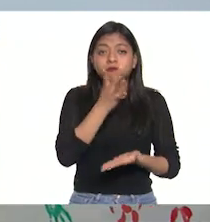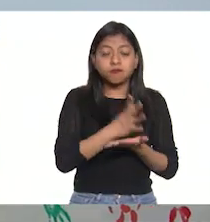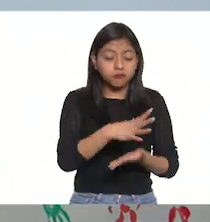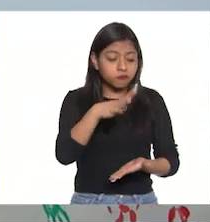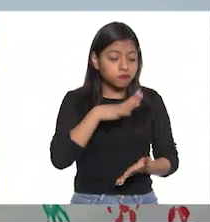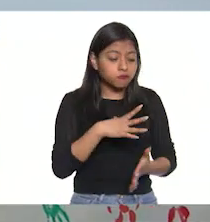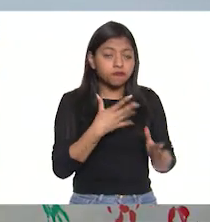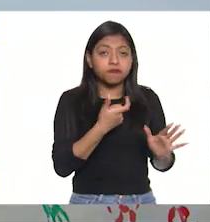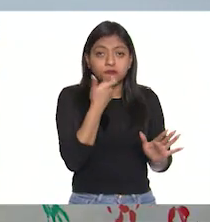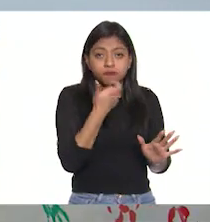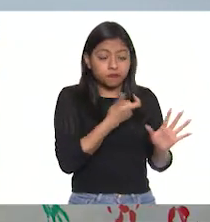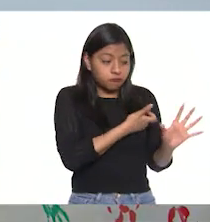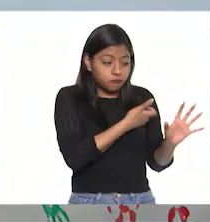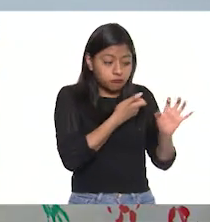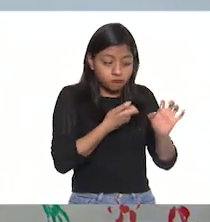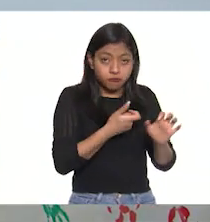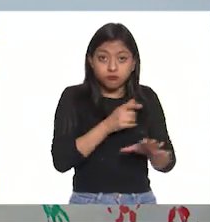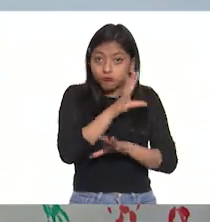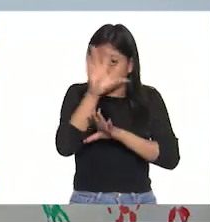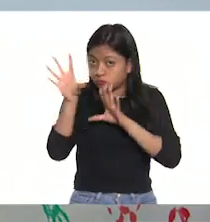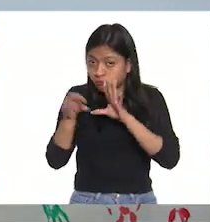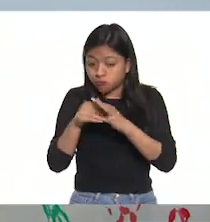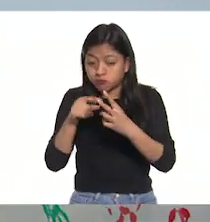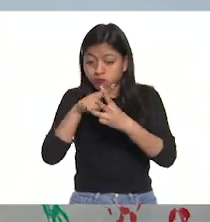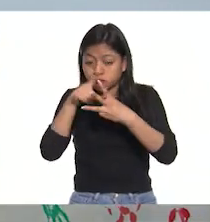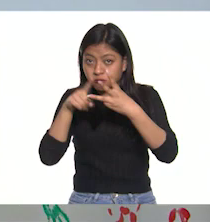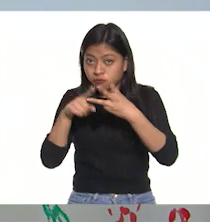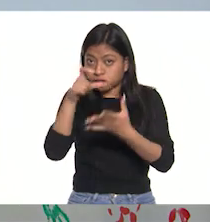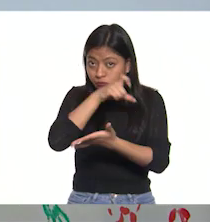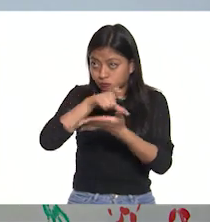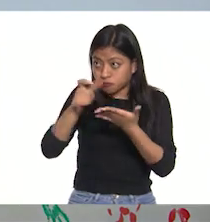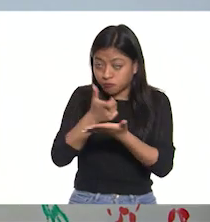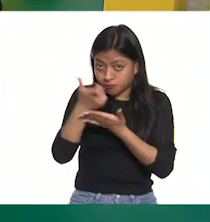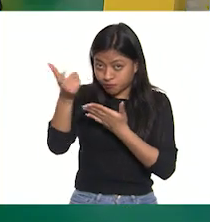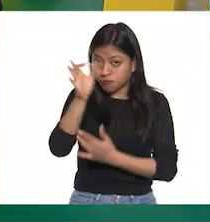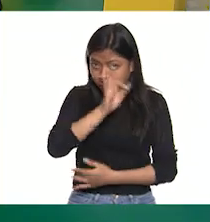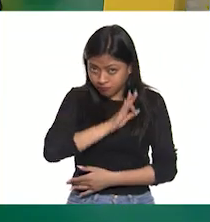600 pesos, ¿creen ustedes, niñas y niños, que le alcance?